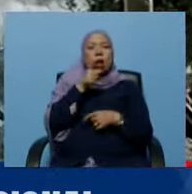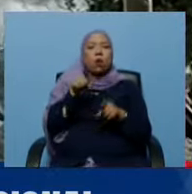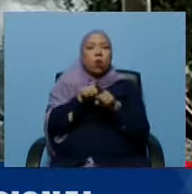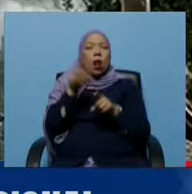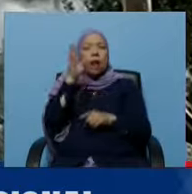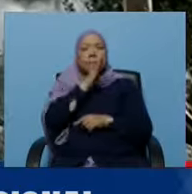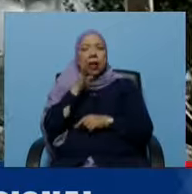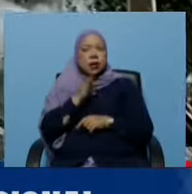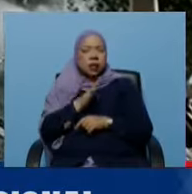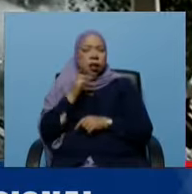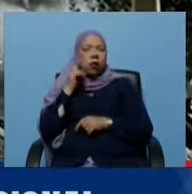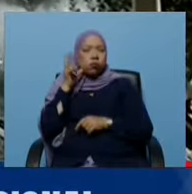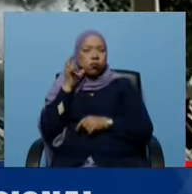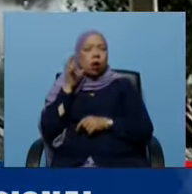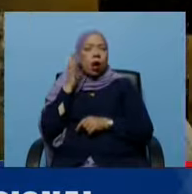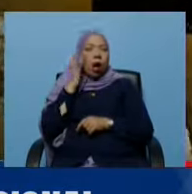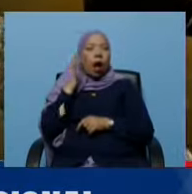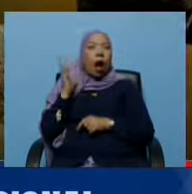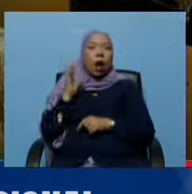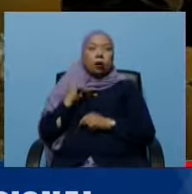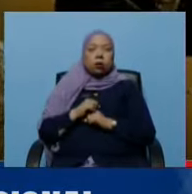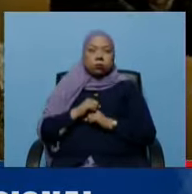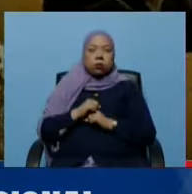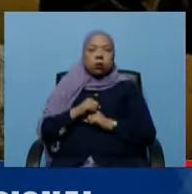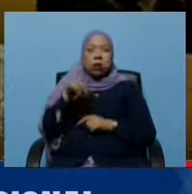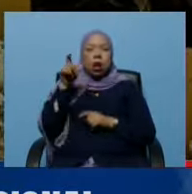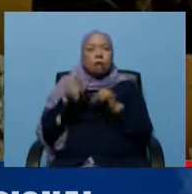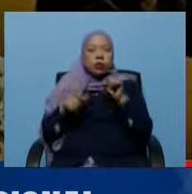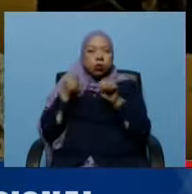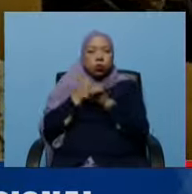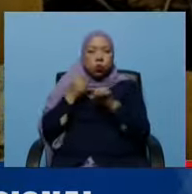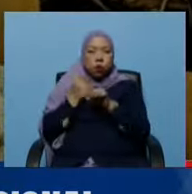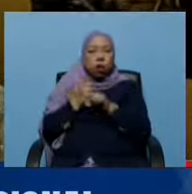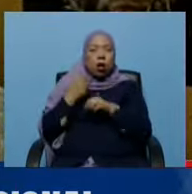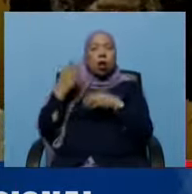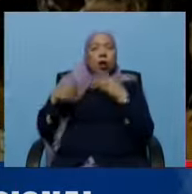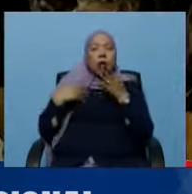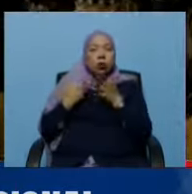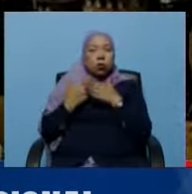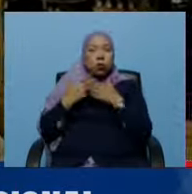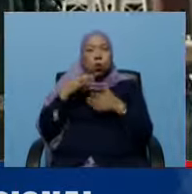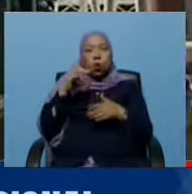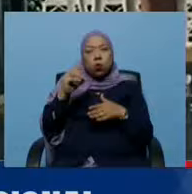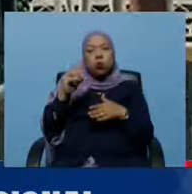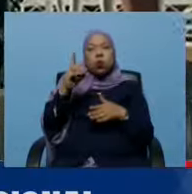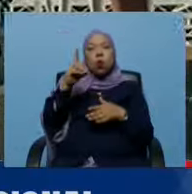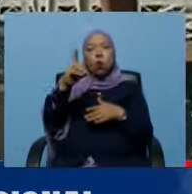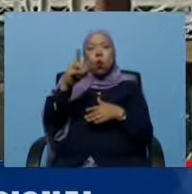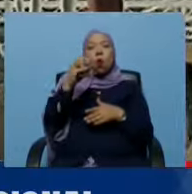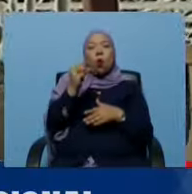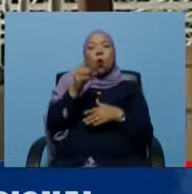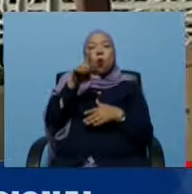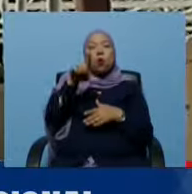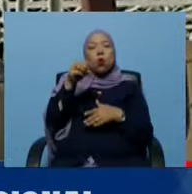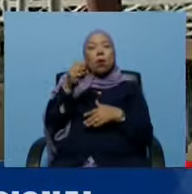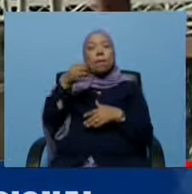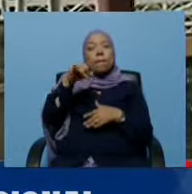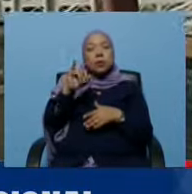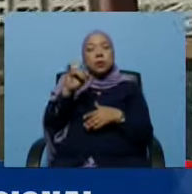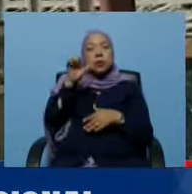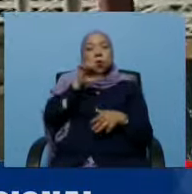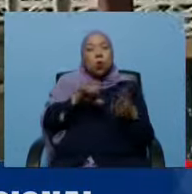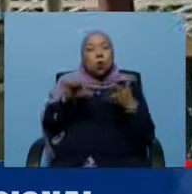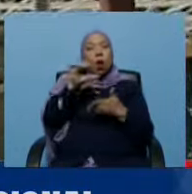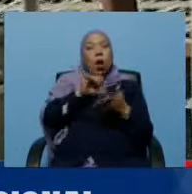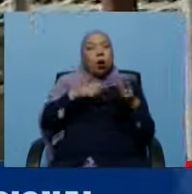para la siderúrgica, tiene un gran potencial agrícola. Aquí sacamos la cala agrícola dolomítica. Con eso estamos produciendo más soya y